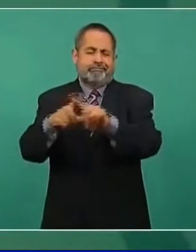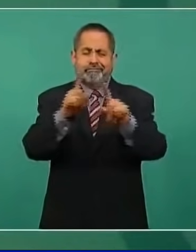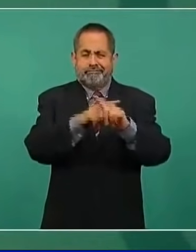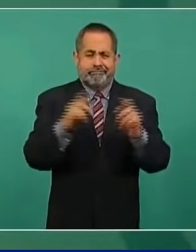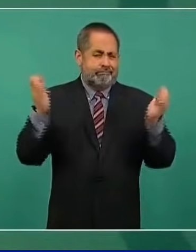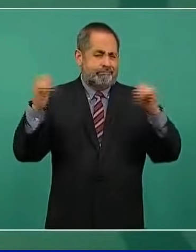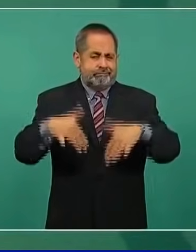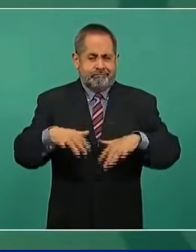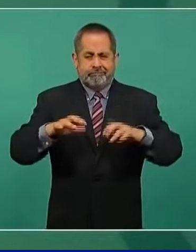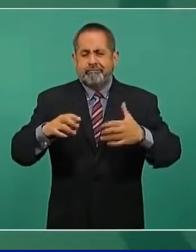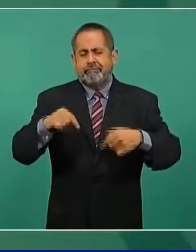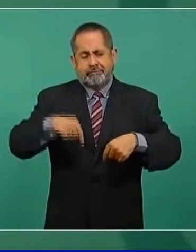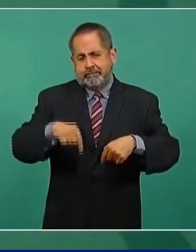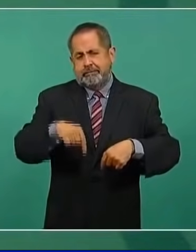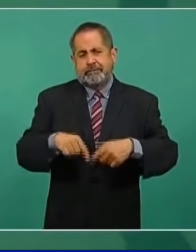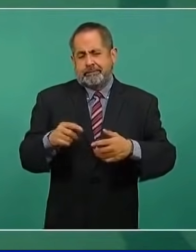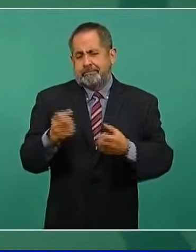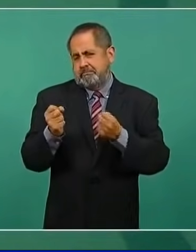vienen muchos